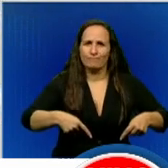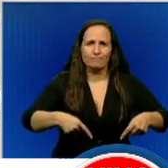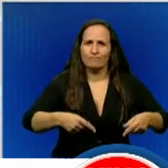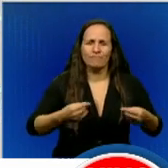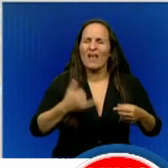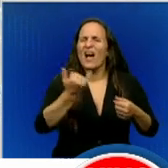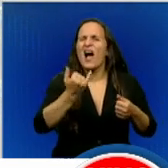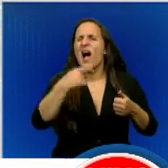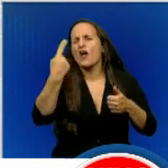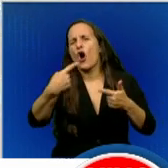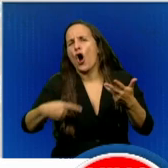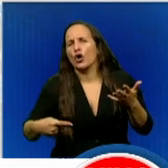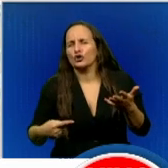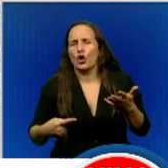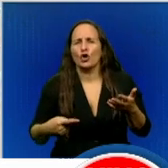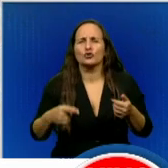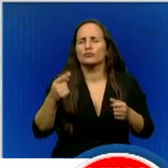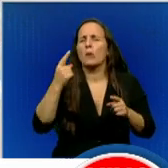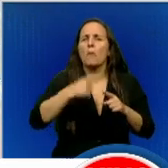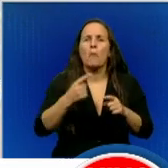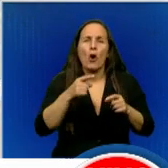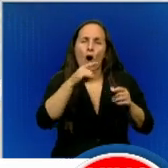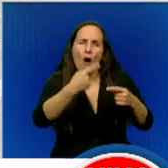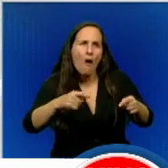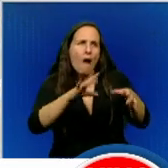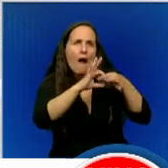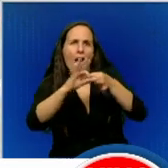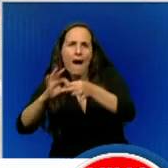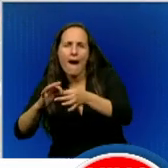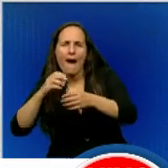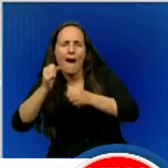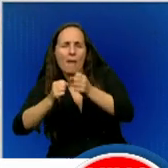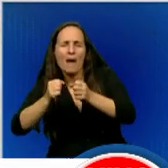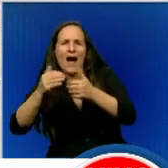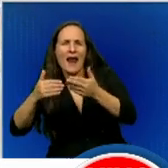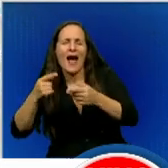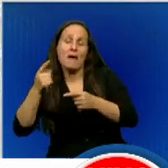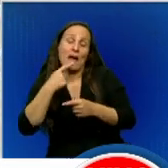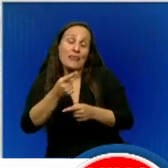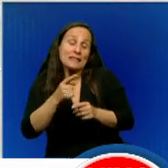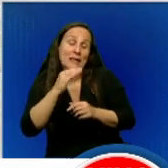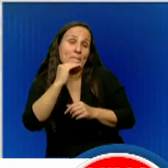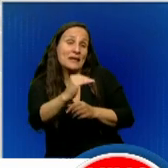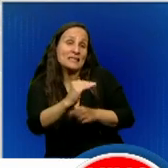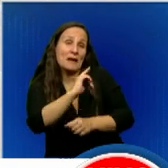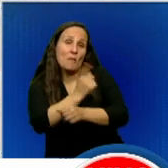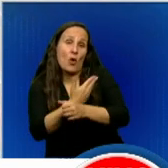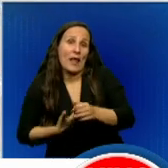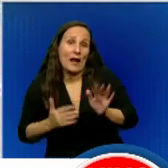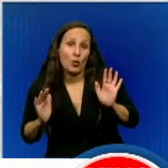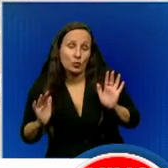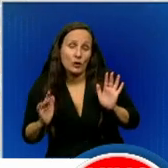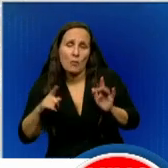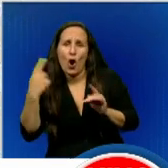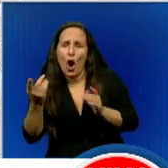otros criterios como la demanda agregada del crecimiento económico dice el mensaje del poder ejecutivo según otros estudios